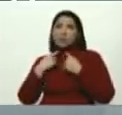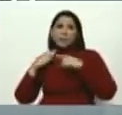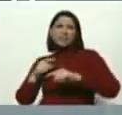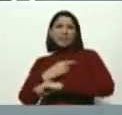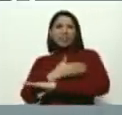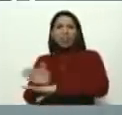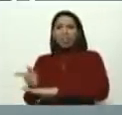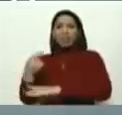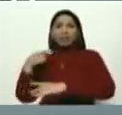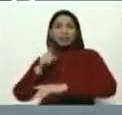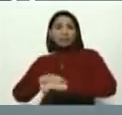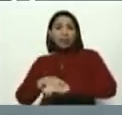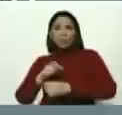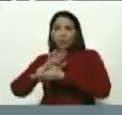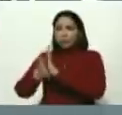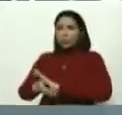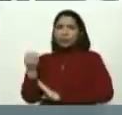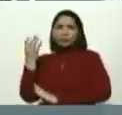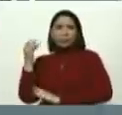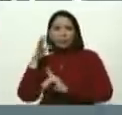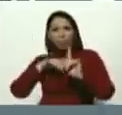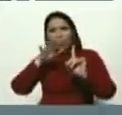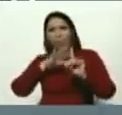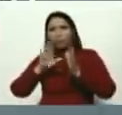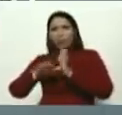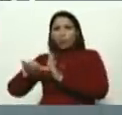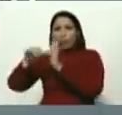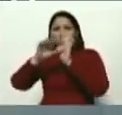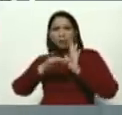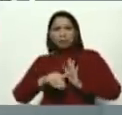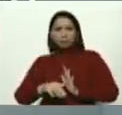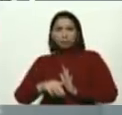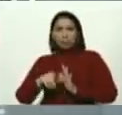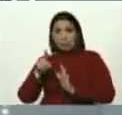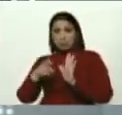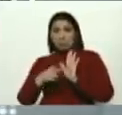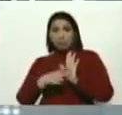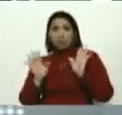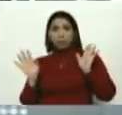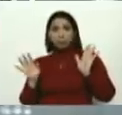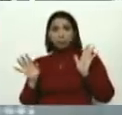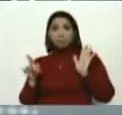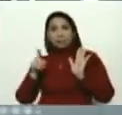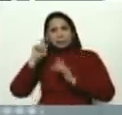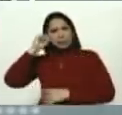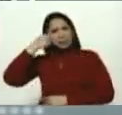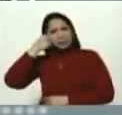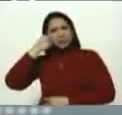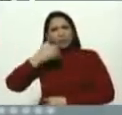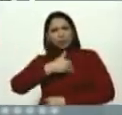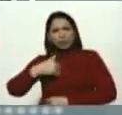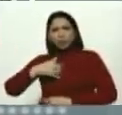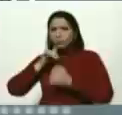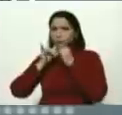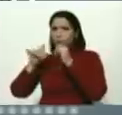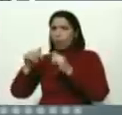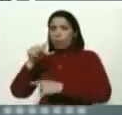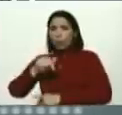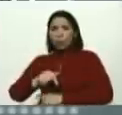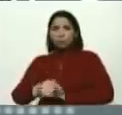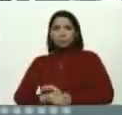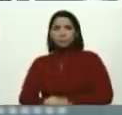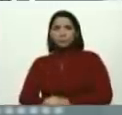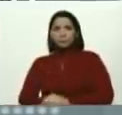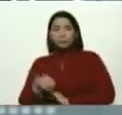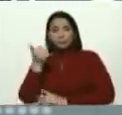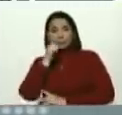tiempo, destruir la asamblea, conspirar, robar. Esa es la verdad, es una reflexión que quiero compartir hoy.